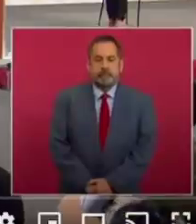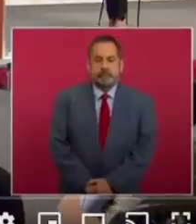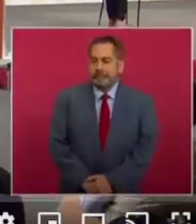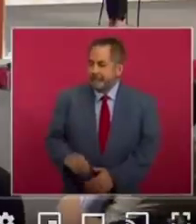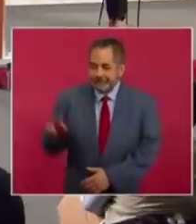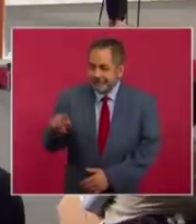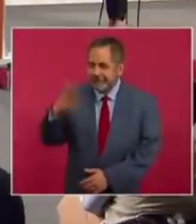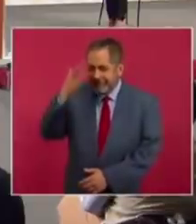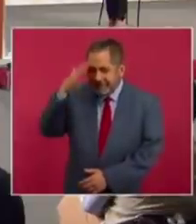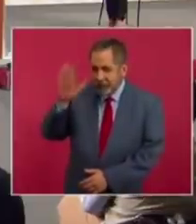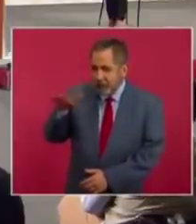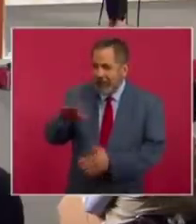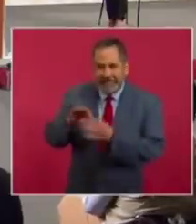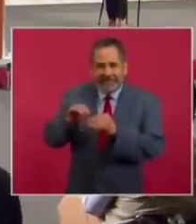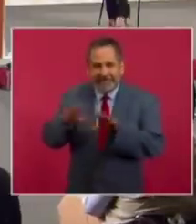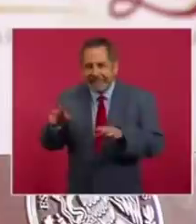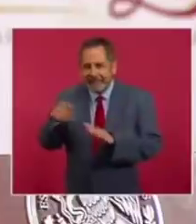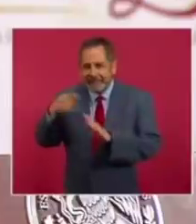señora,